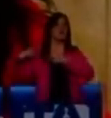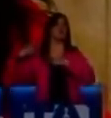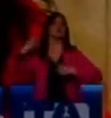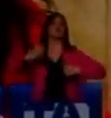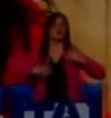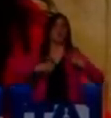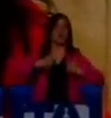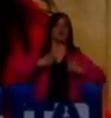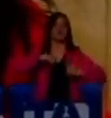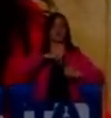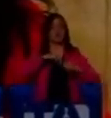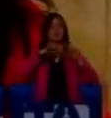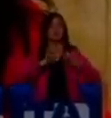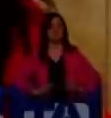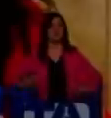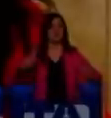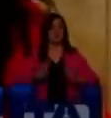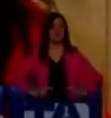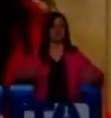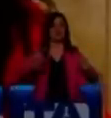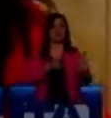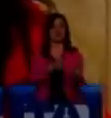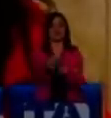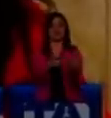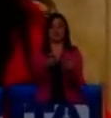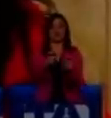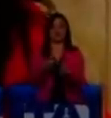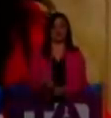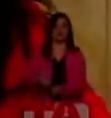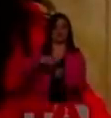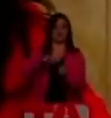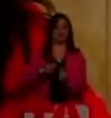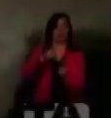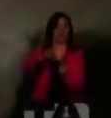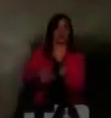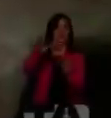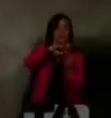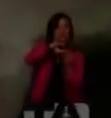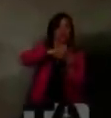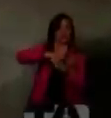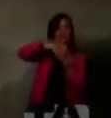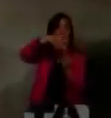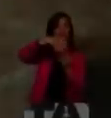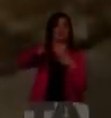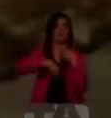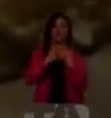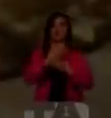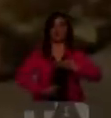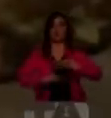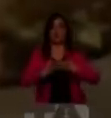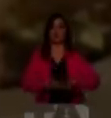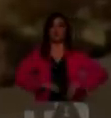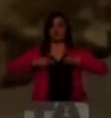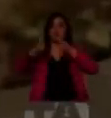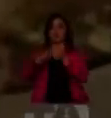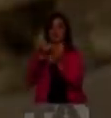Cultural es la investigación y control arqueológico de las mismas. El documento que fue entregado la primera semana